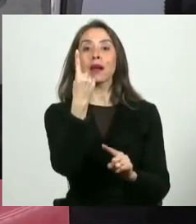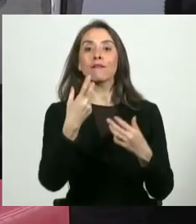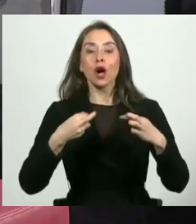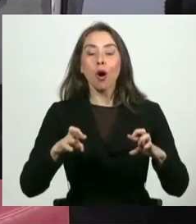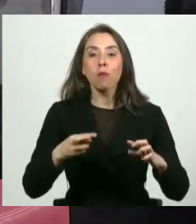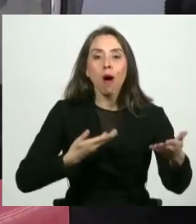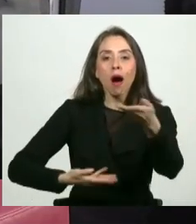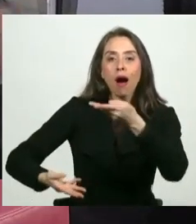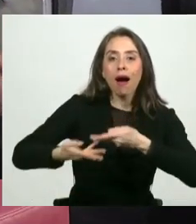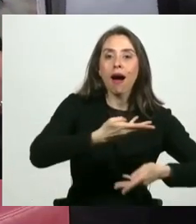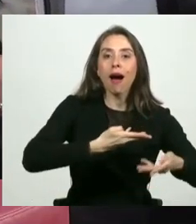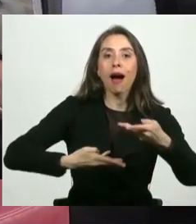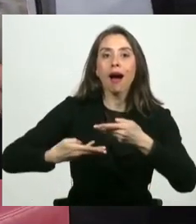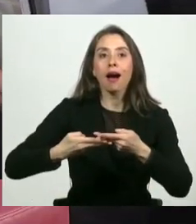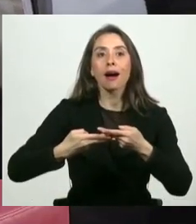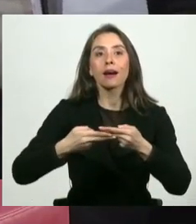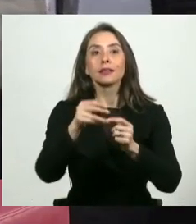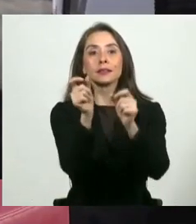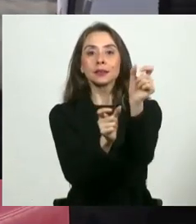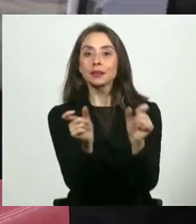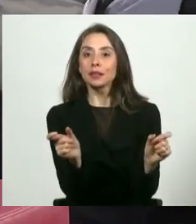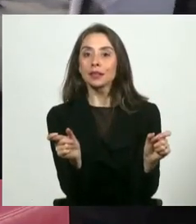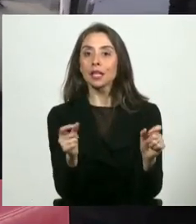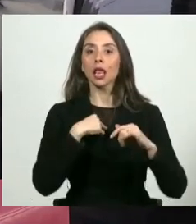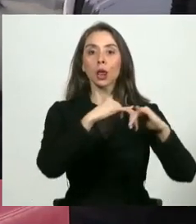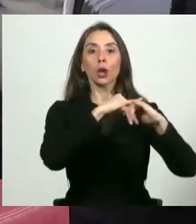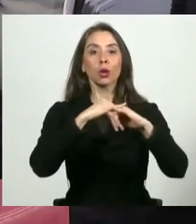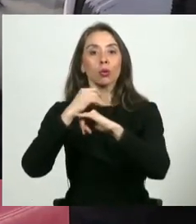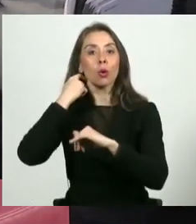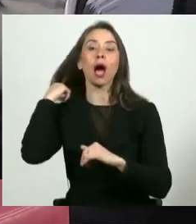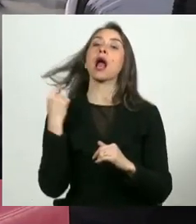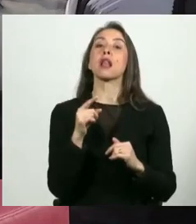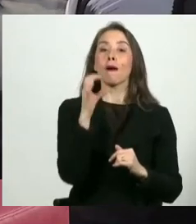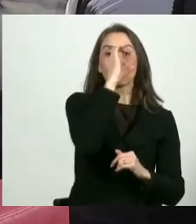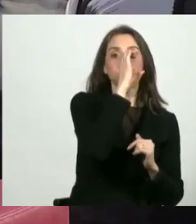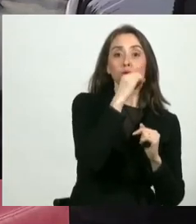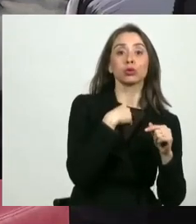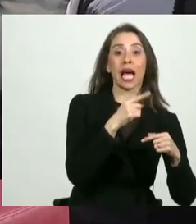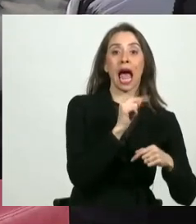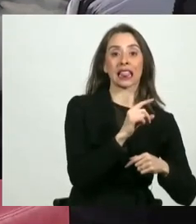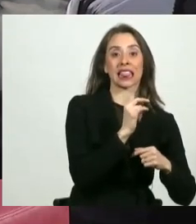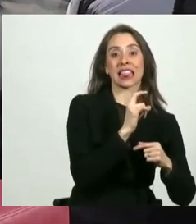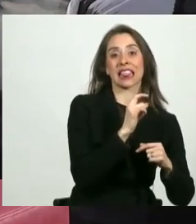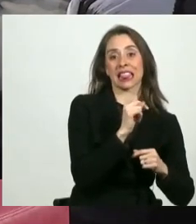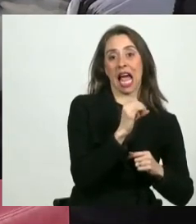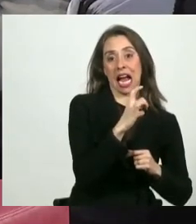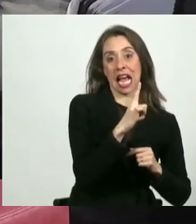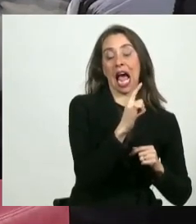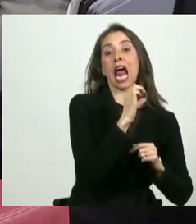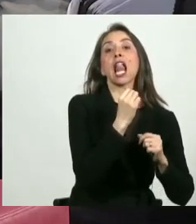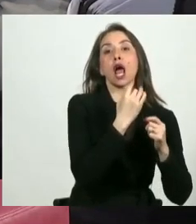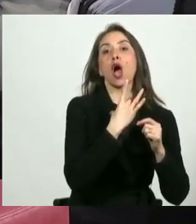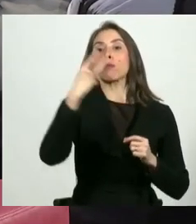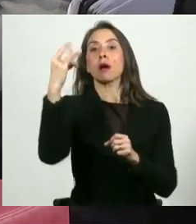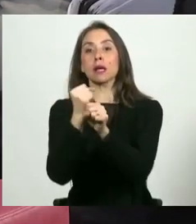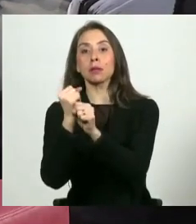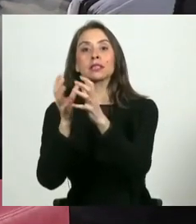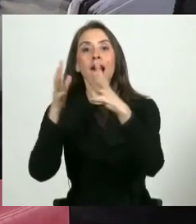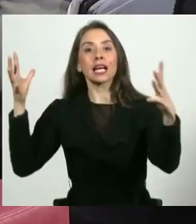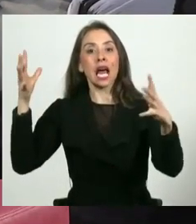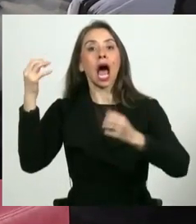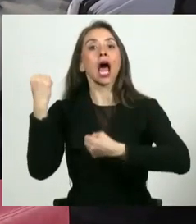de compartir con pares. Y bueno, lo intermediamos y finalmente hoy día trabaja en una gran empresa